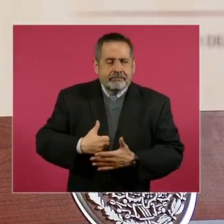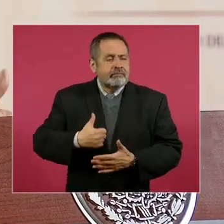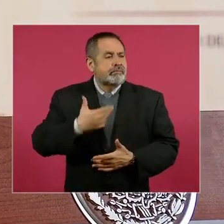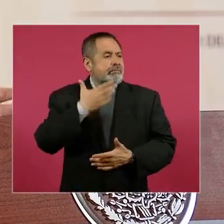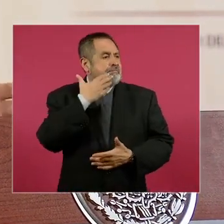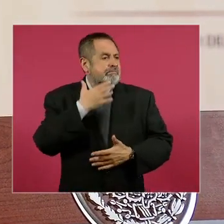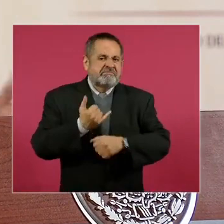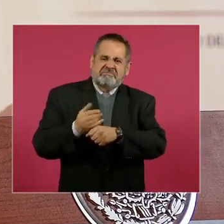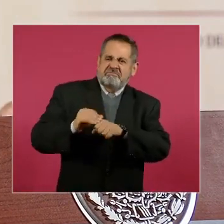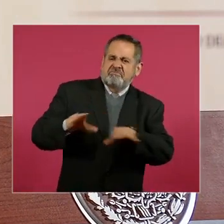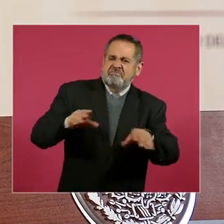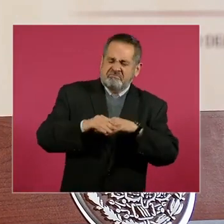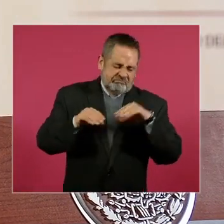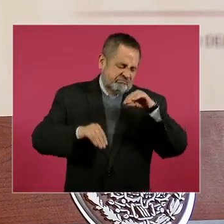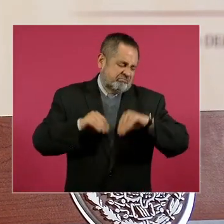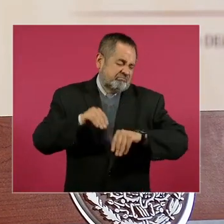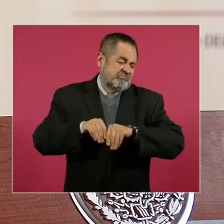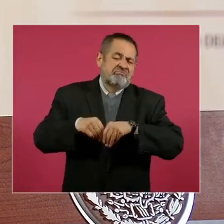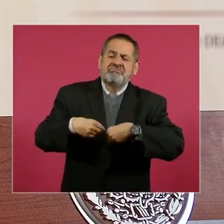pasó